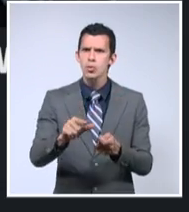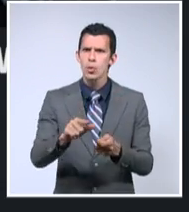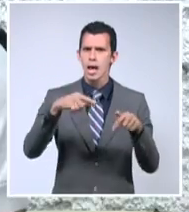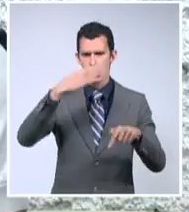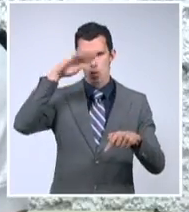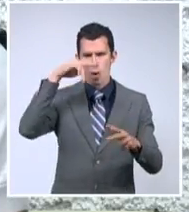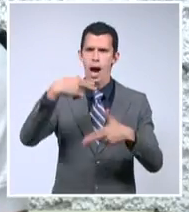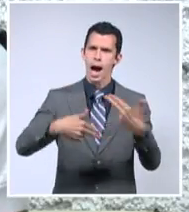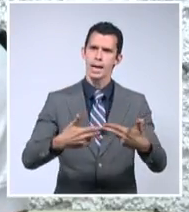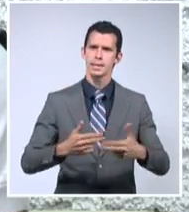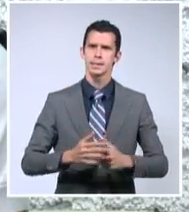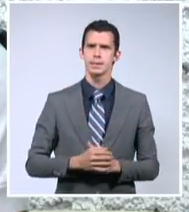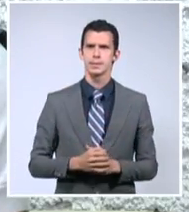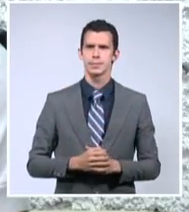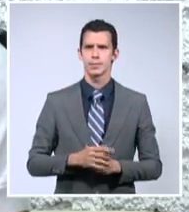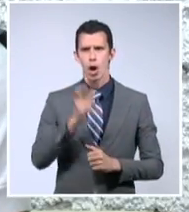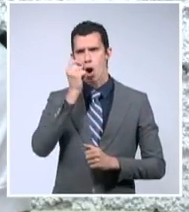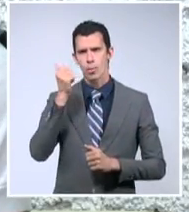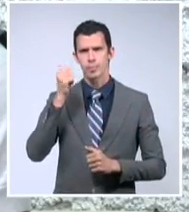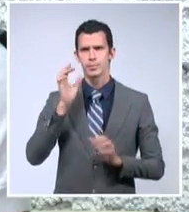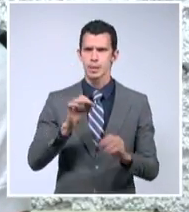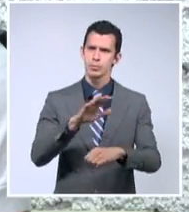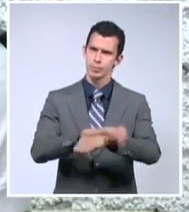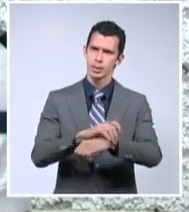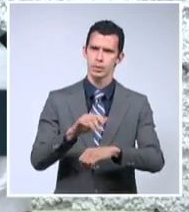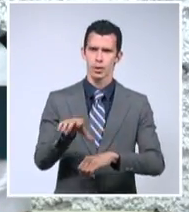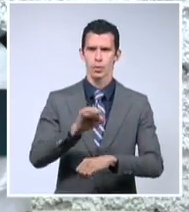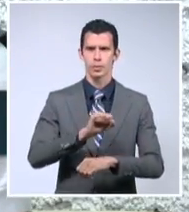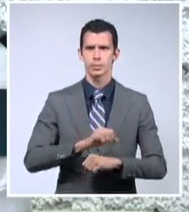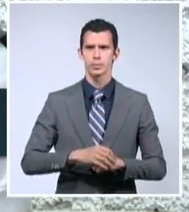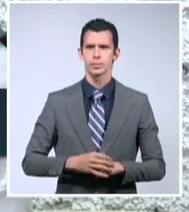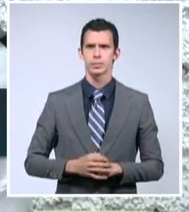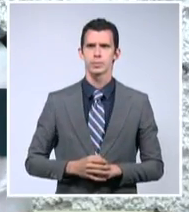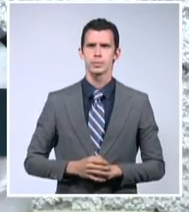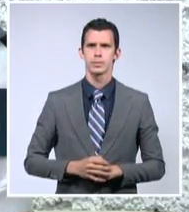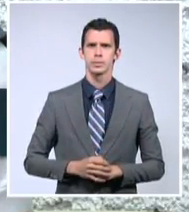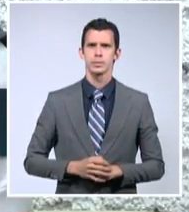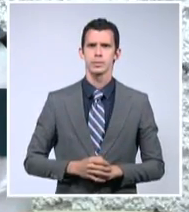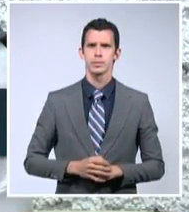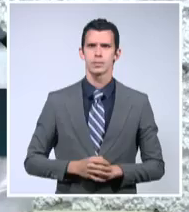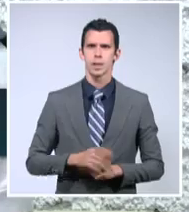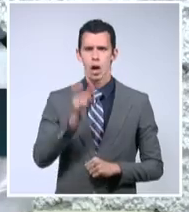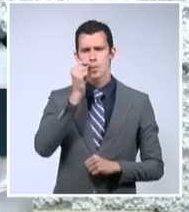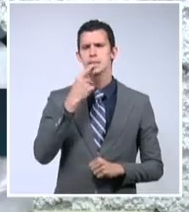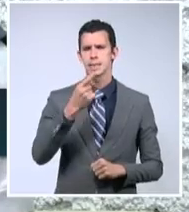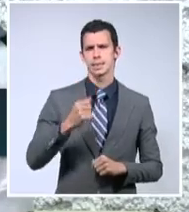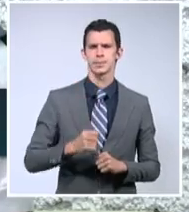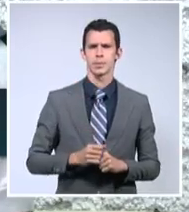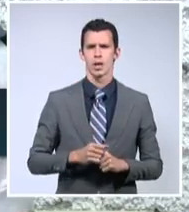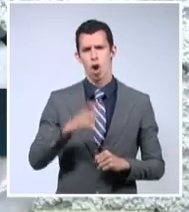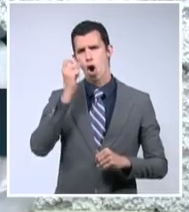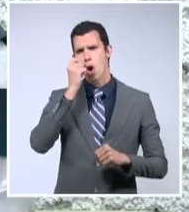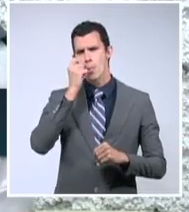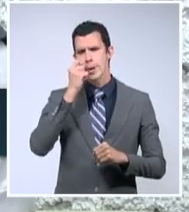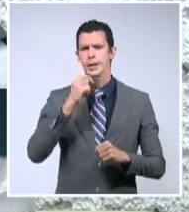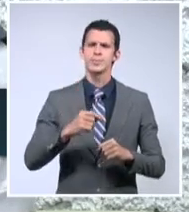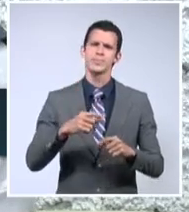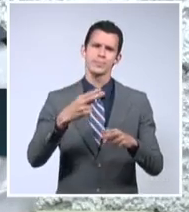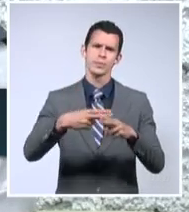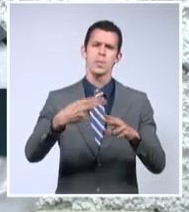Riverón. Yo estuve contactando con un hombre llamado Kiki Naranjo, que